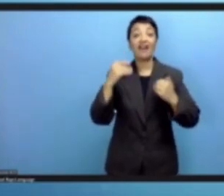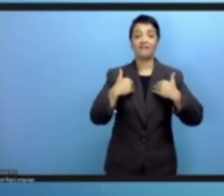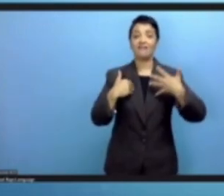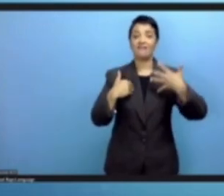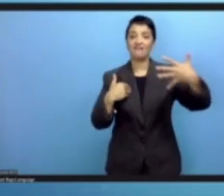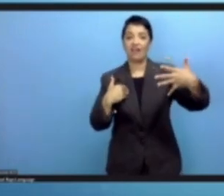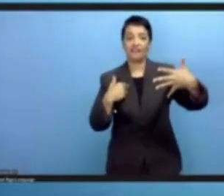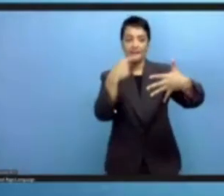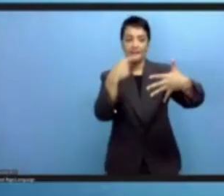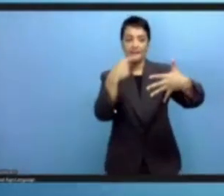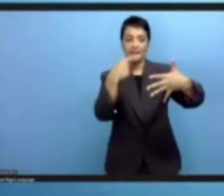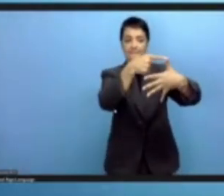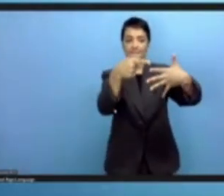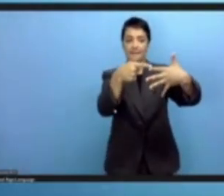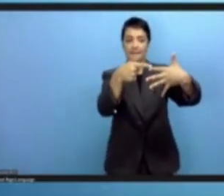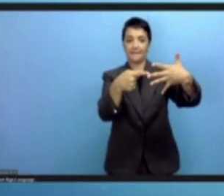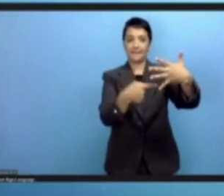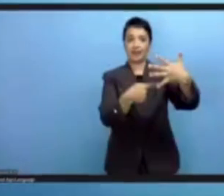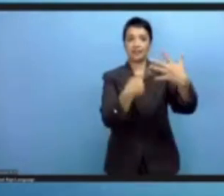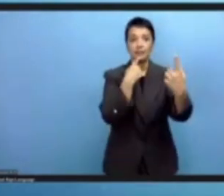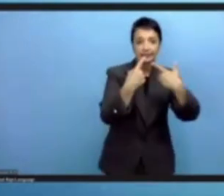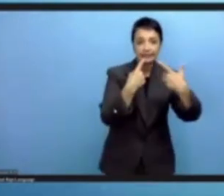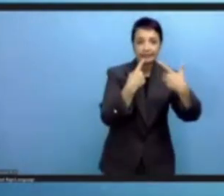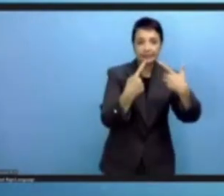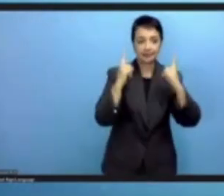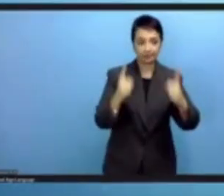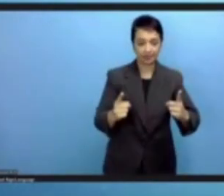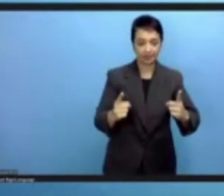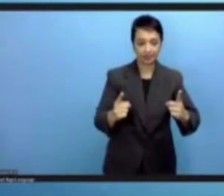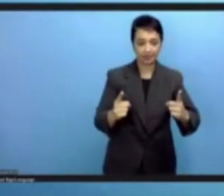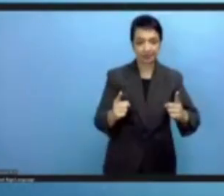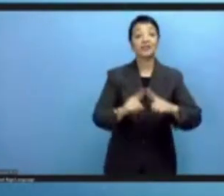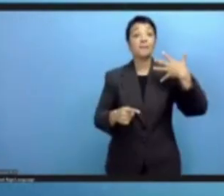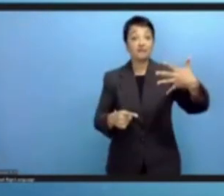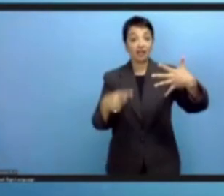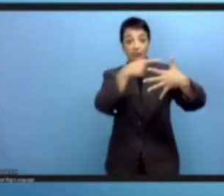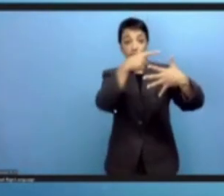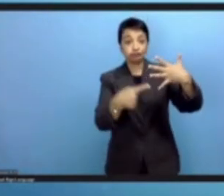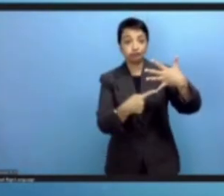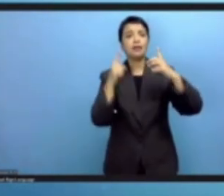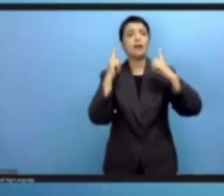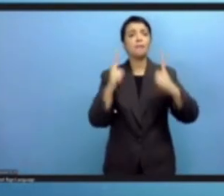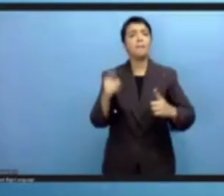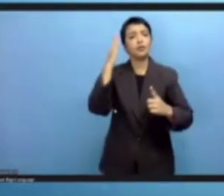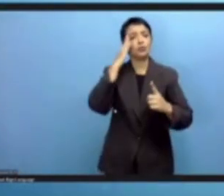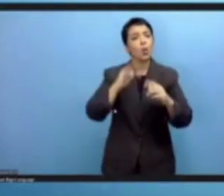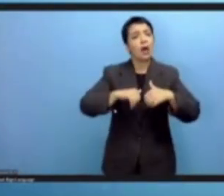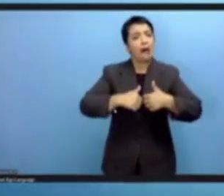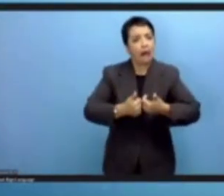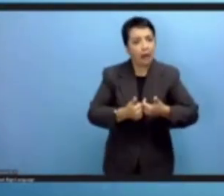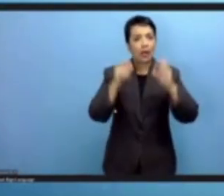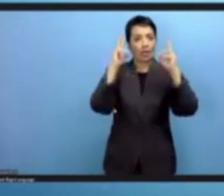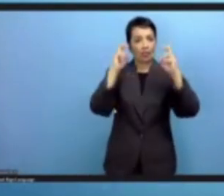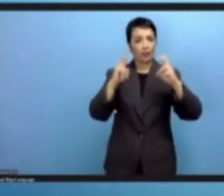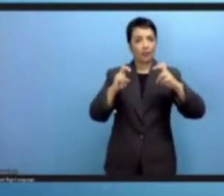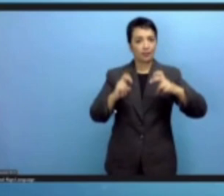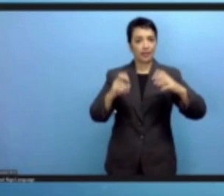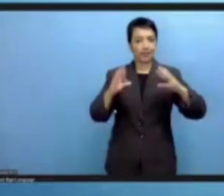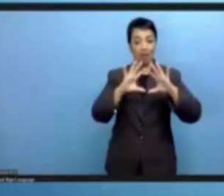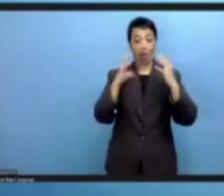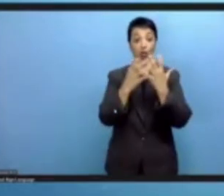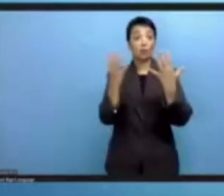foro tiene cinco temas en su agenda y esos cinco temas tengo temas están alineados